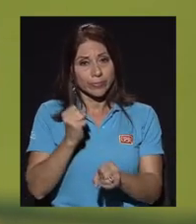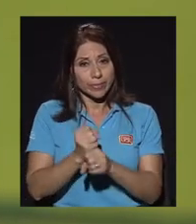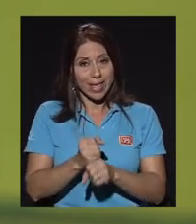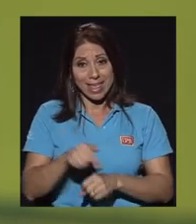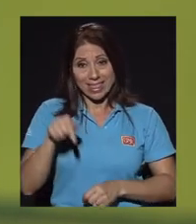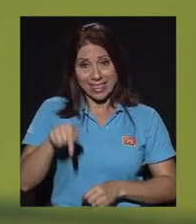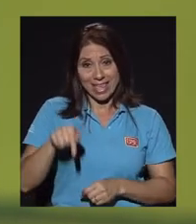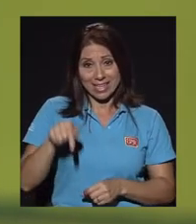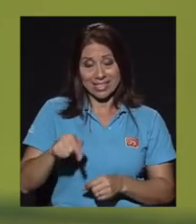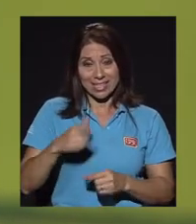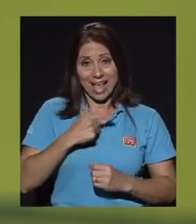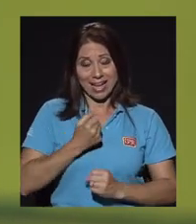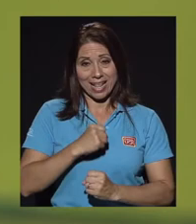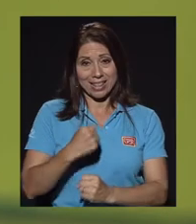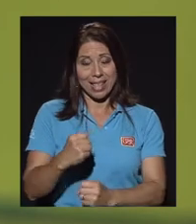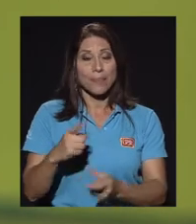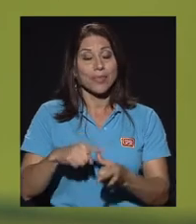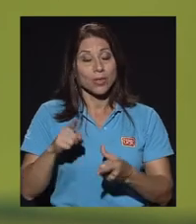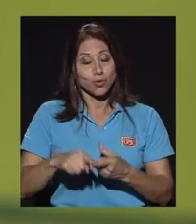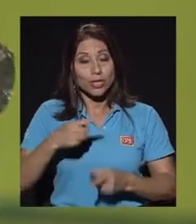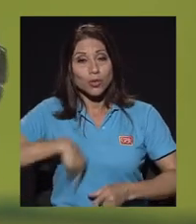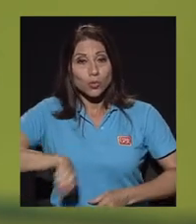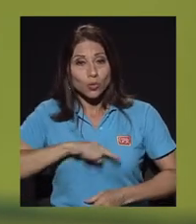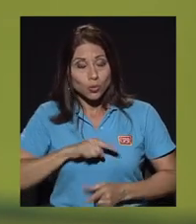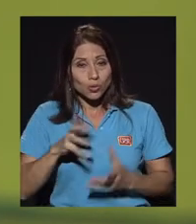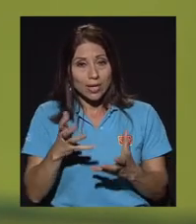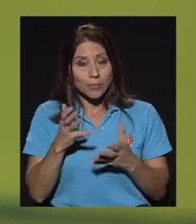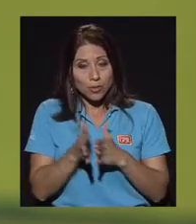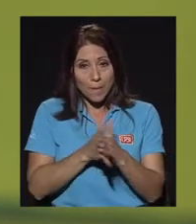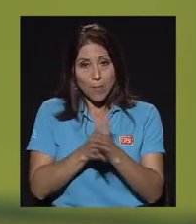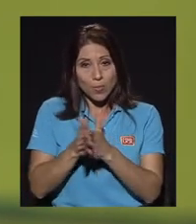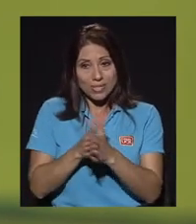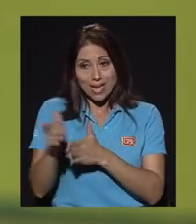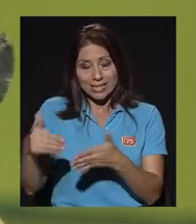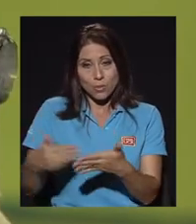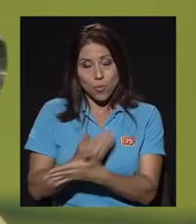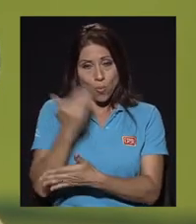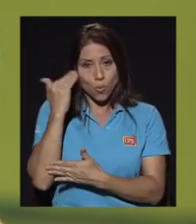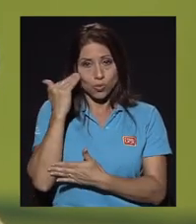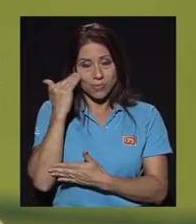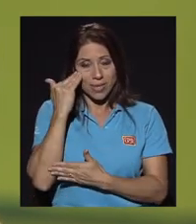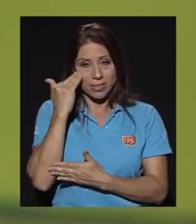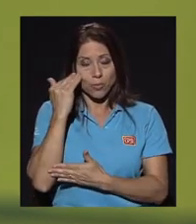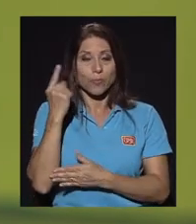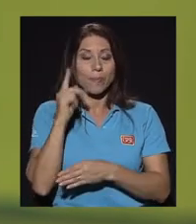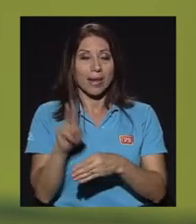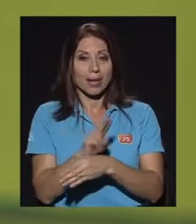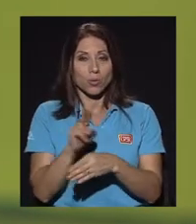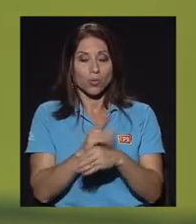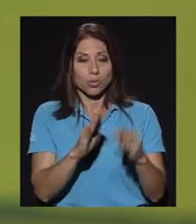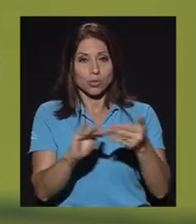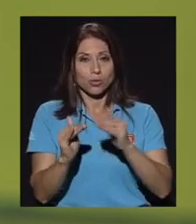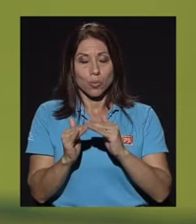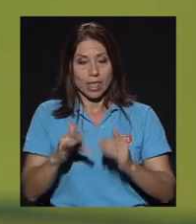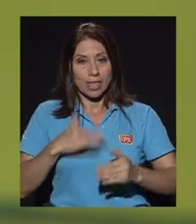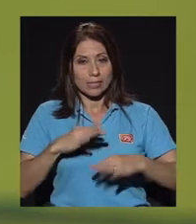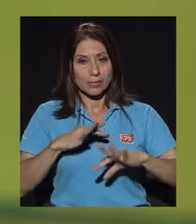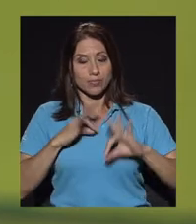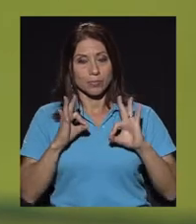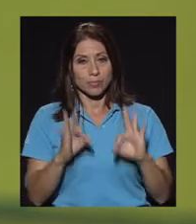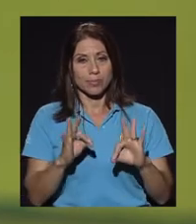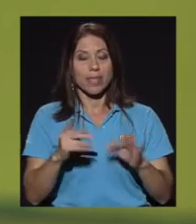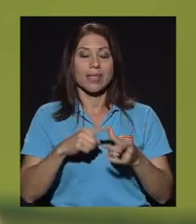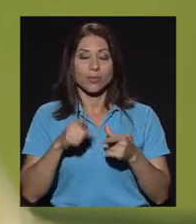ese know-how, ese conocimiento, para que sea de uso y bienestar para las comunidades. Entonces, definitivamente